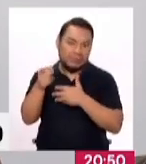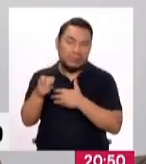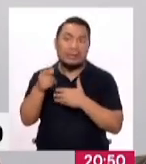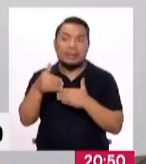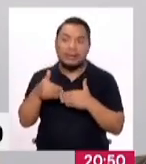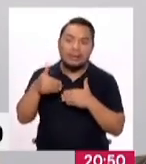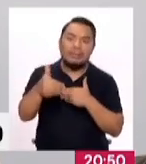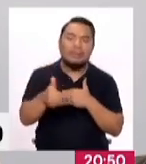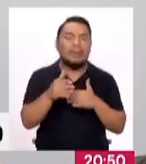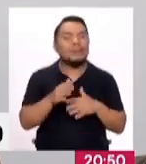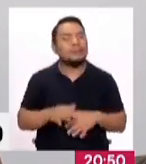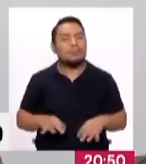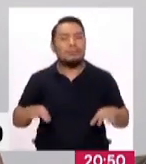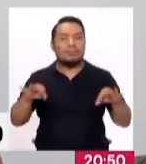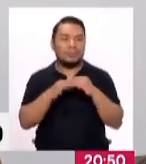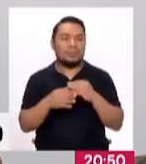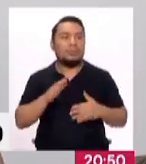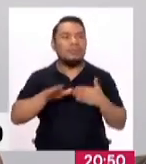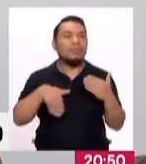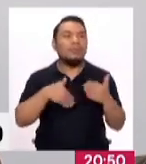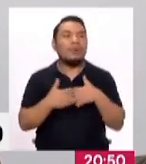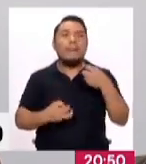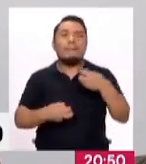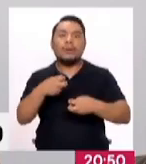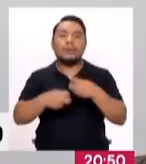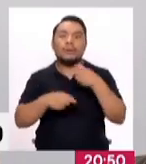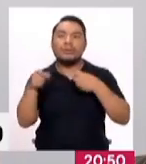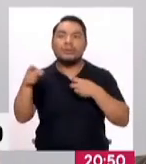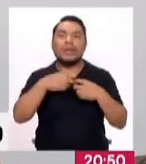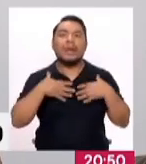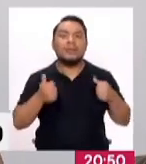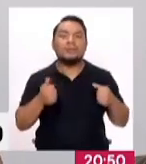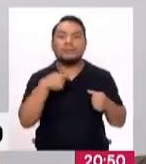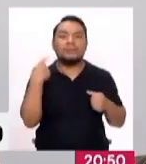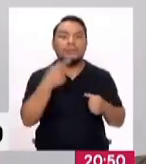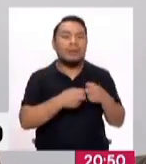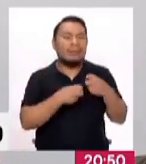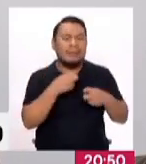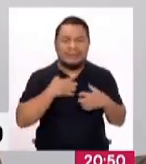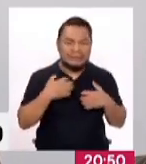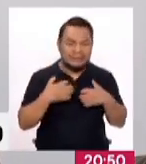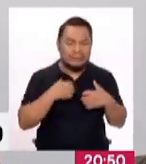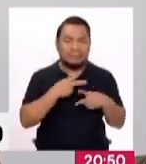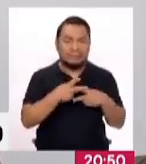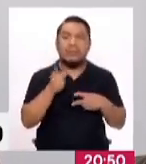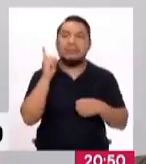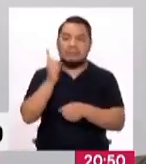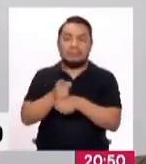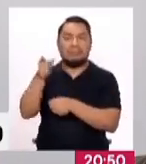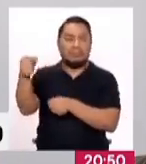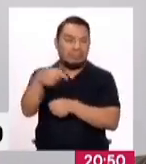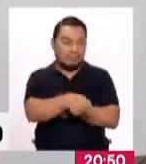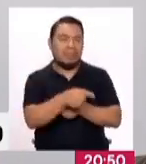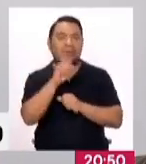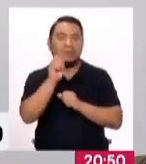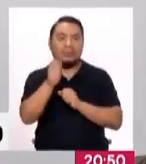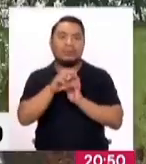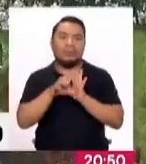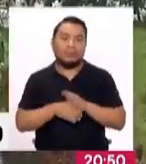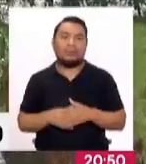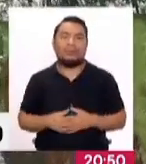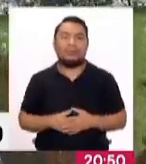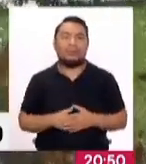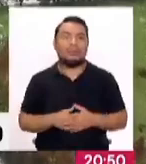paso gigante para enfrentar este problema de salud pública que por el momento no está enfrentando el Congreso de la